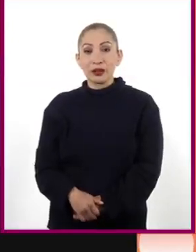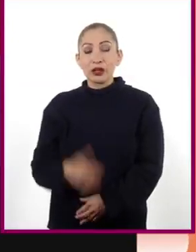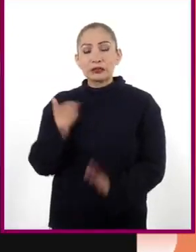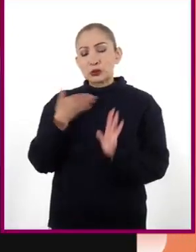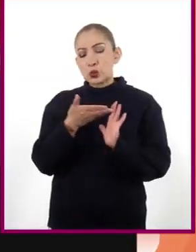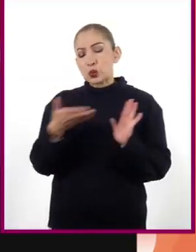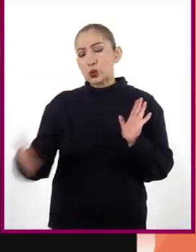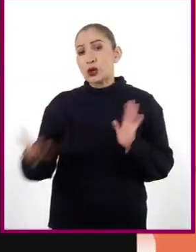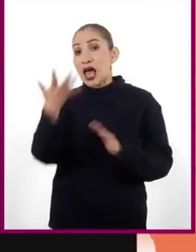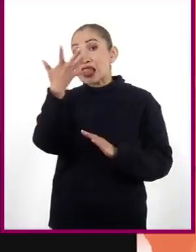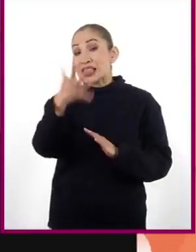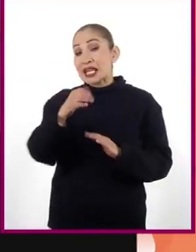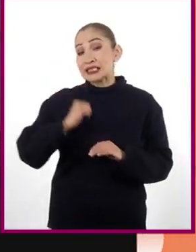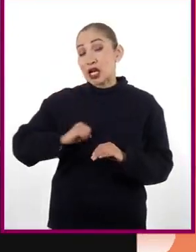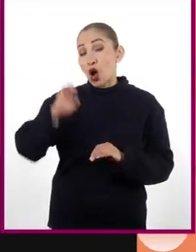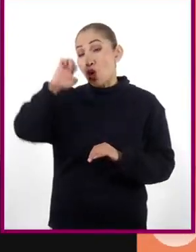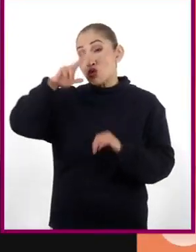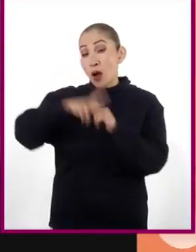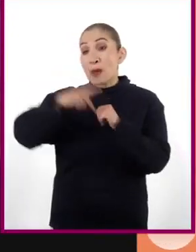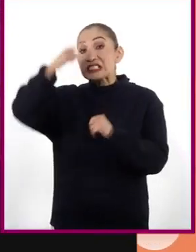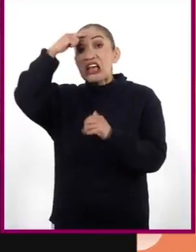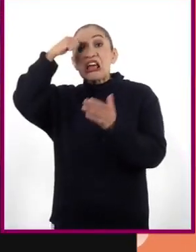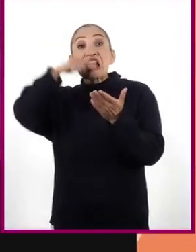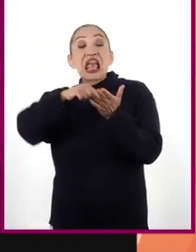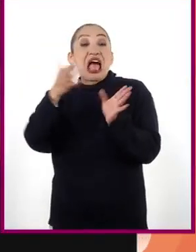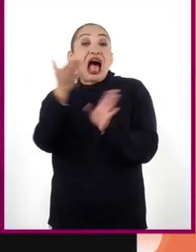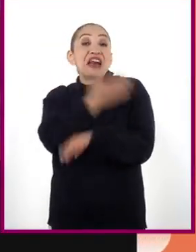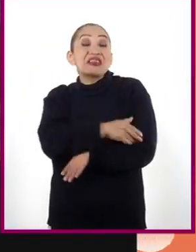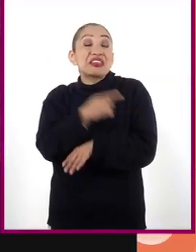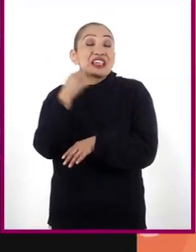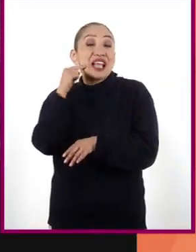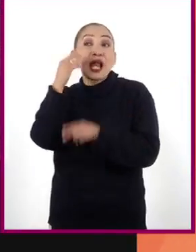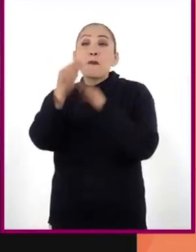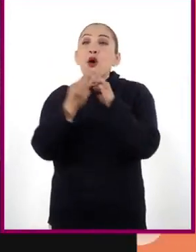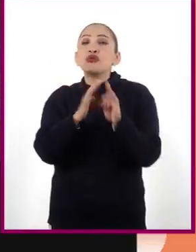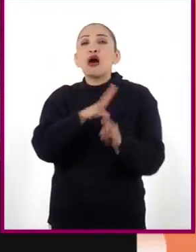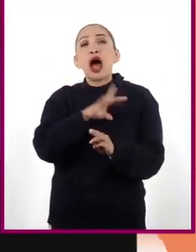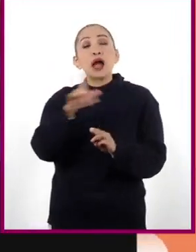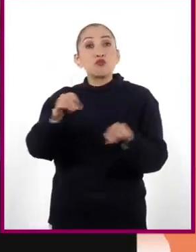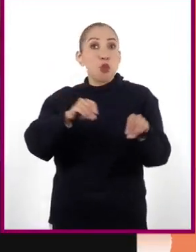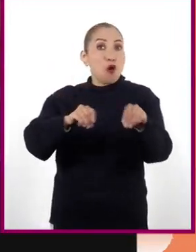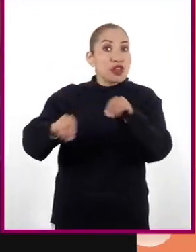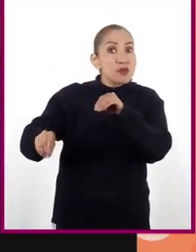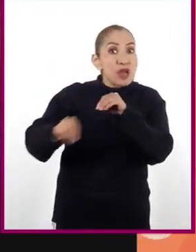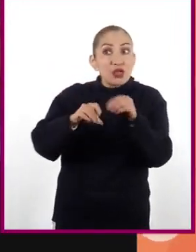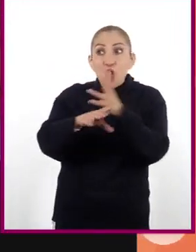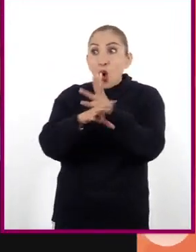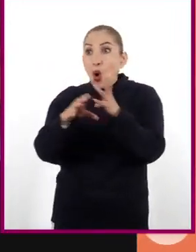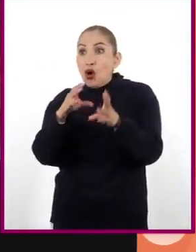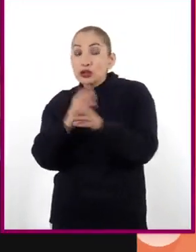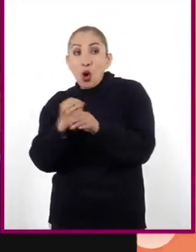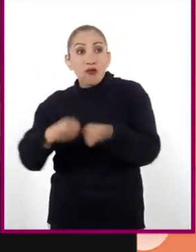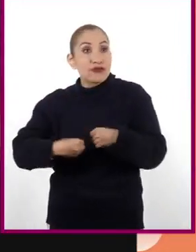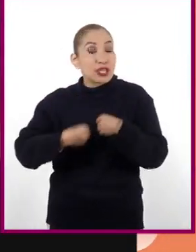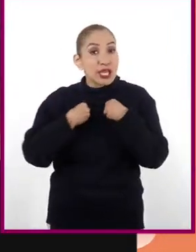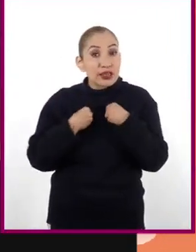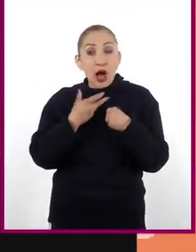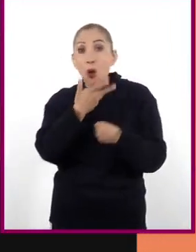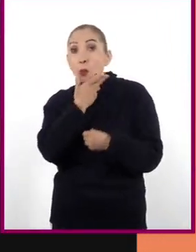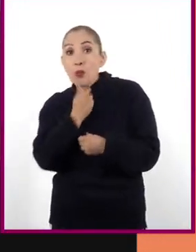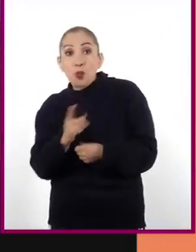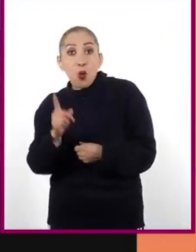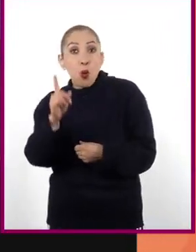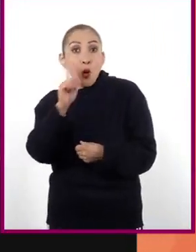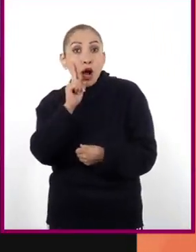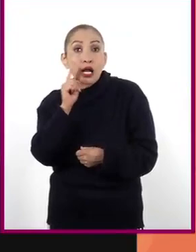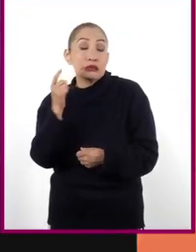Durante casi 10 siglos, en Europa se pensó que todo lo que existía en el mundo, como el movimiento de las cosas y la vida de los hombres y